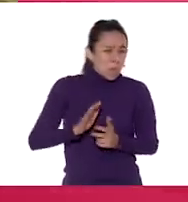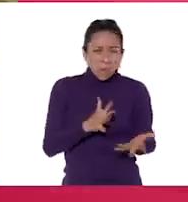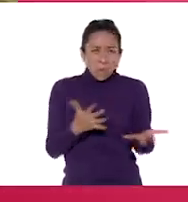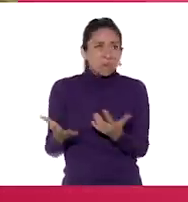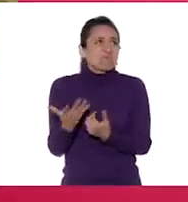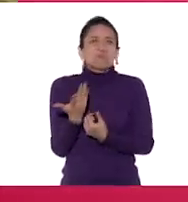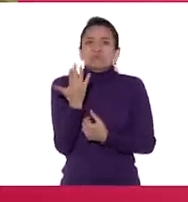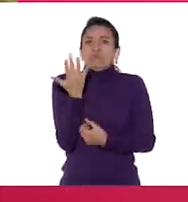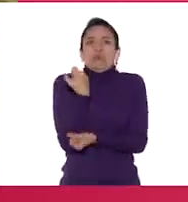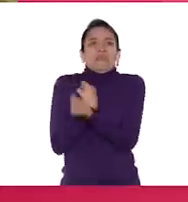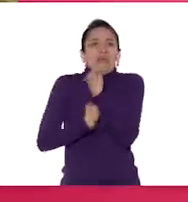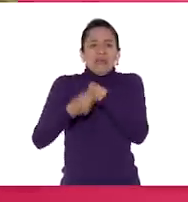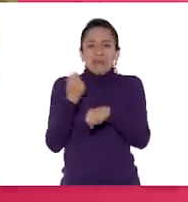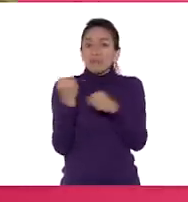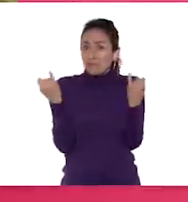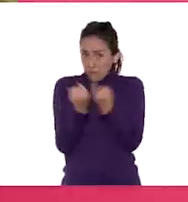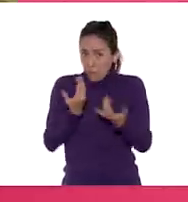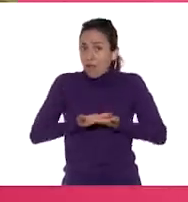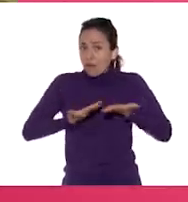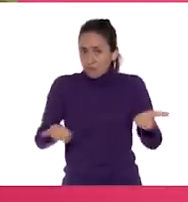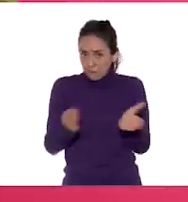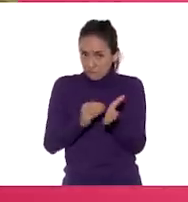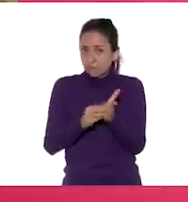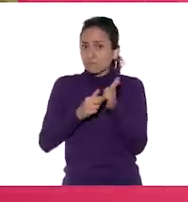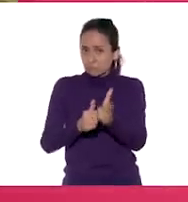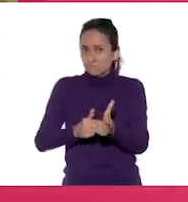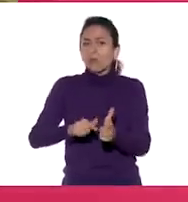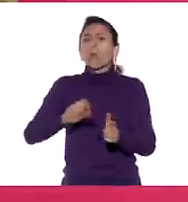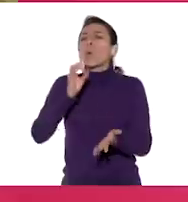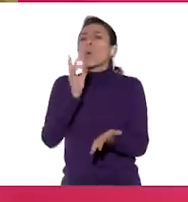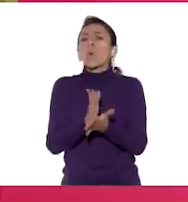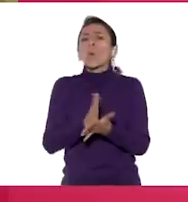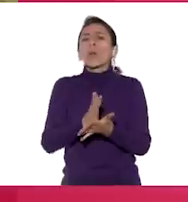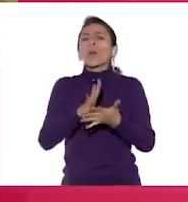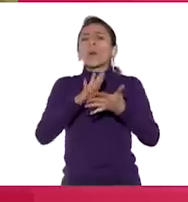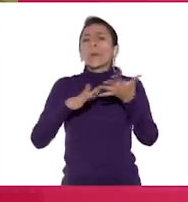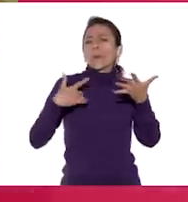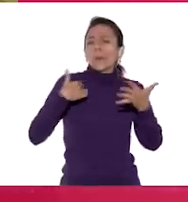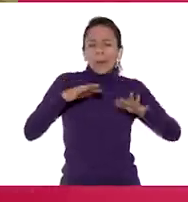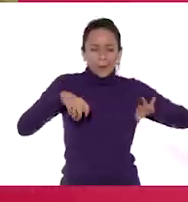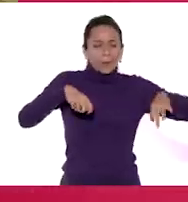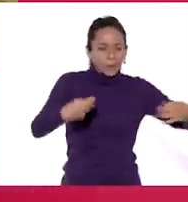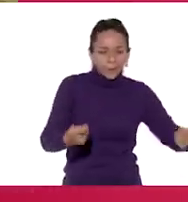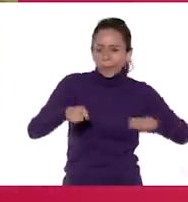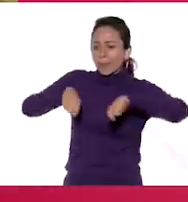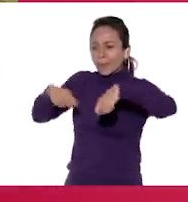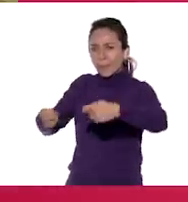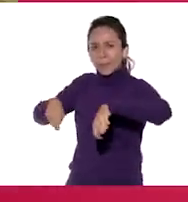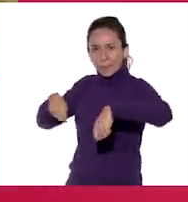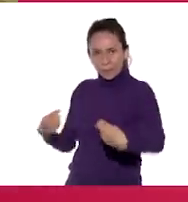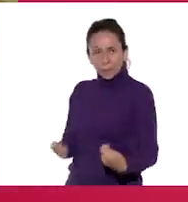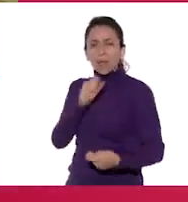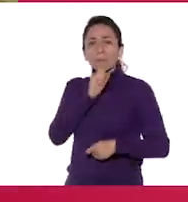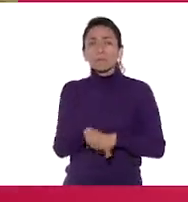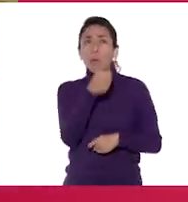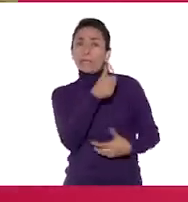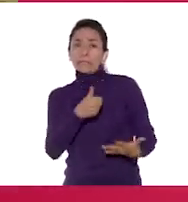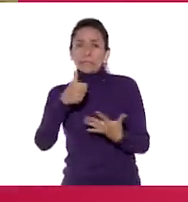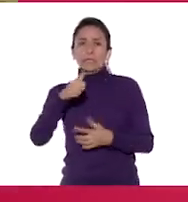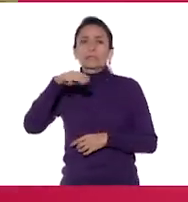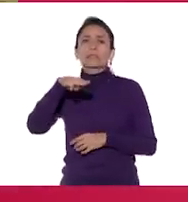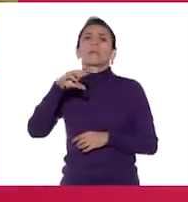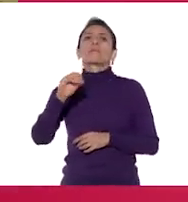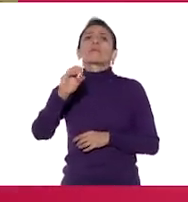envolviéndolos en un jacket. Y solamente hay casos muy, muy particulares, como el caso de Seismosaurus, que